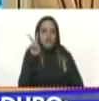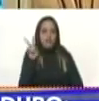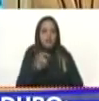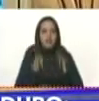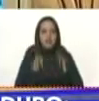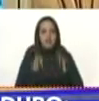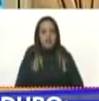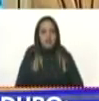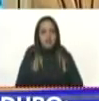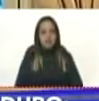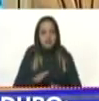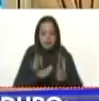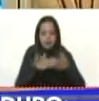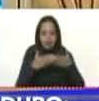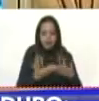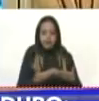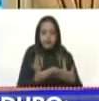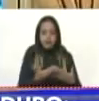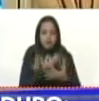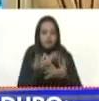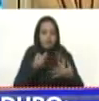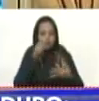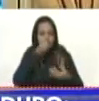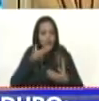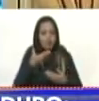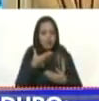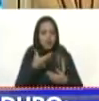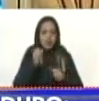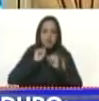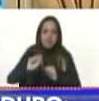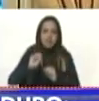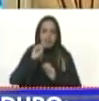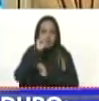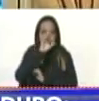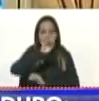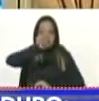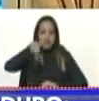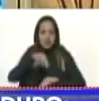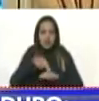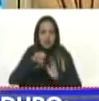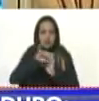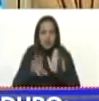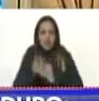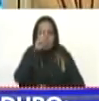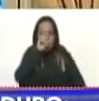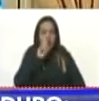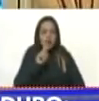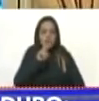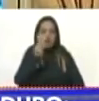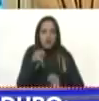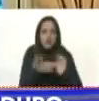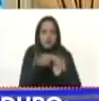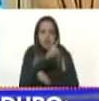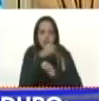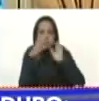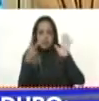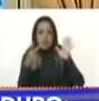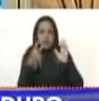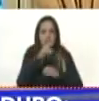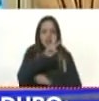hermosa, defendida por la Asamblea Nacional Constituyente del año 2017,